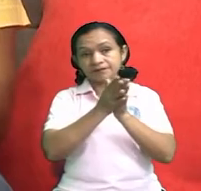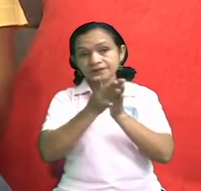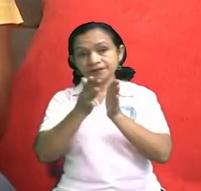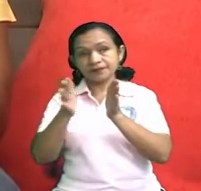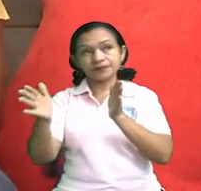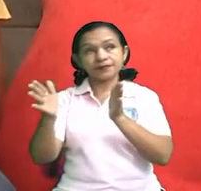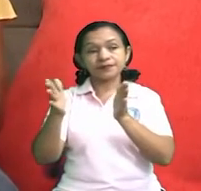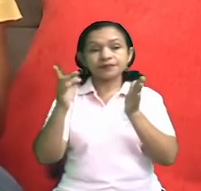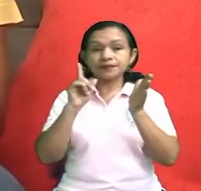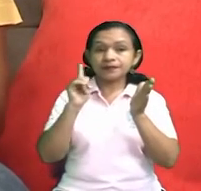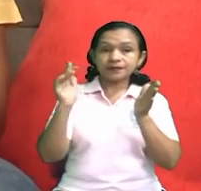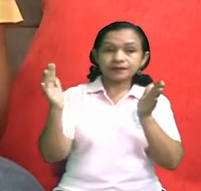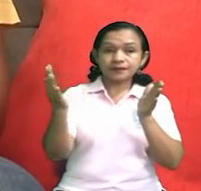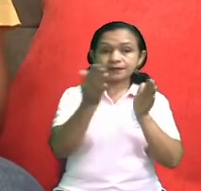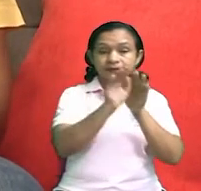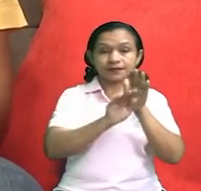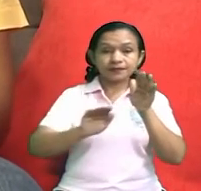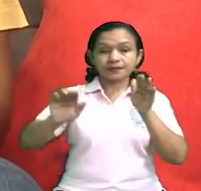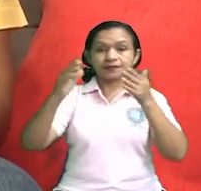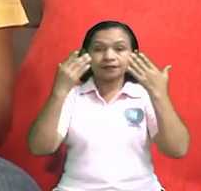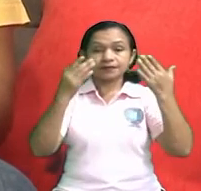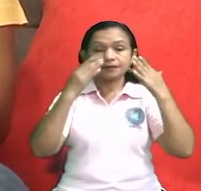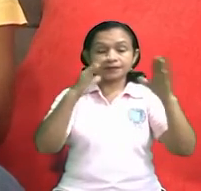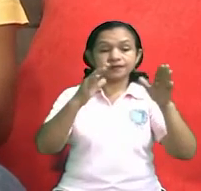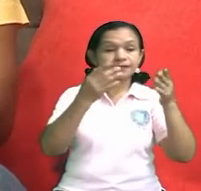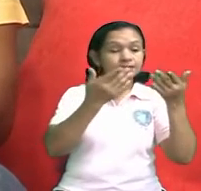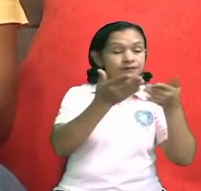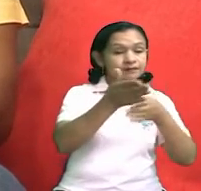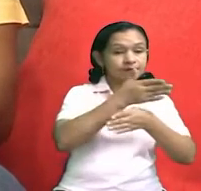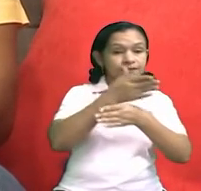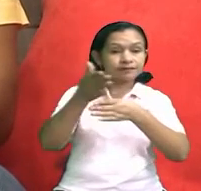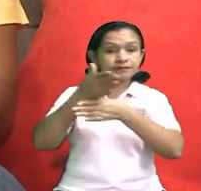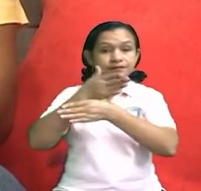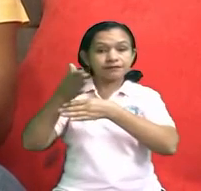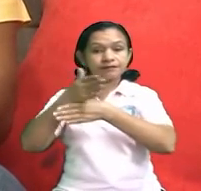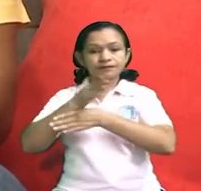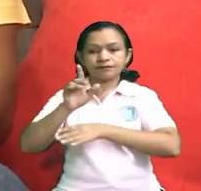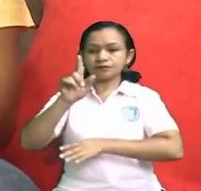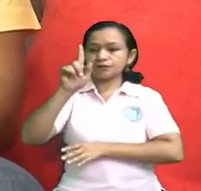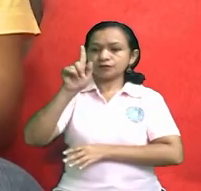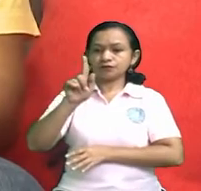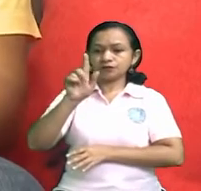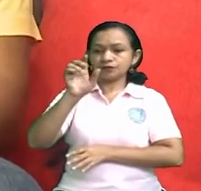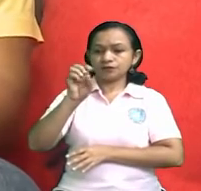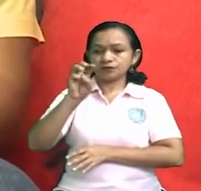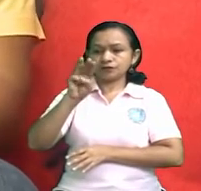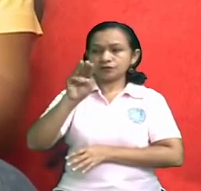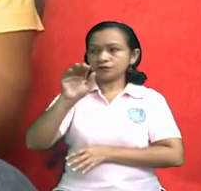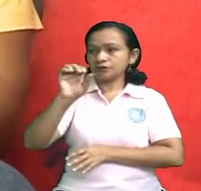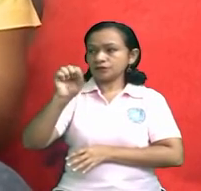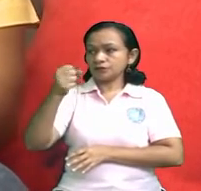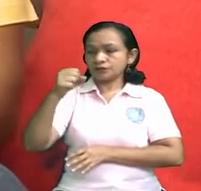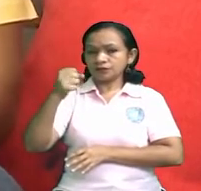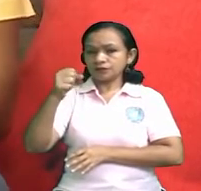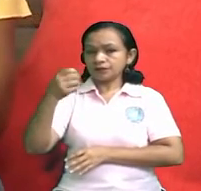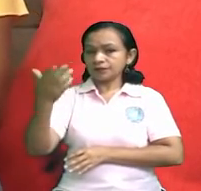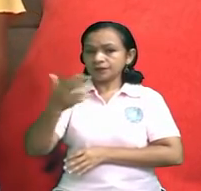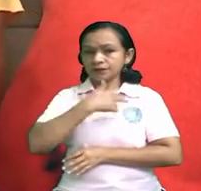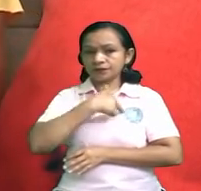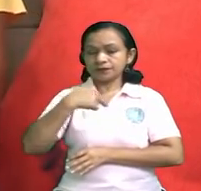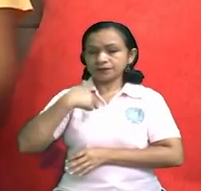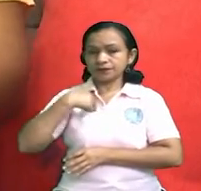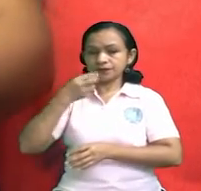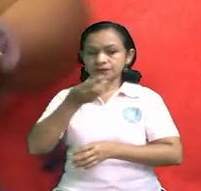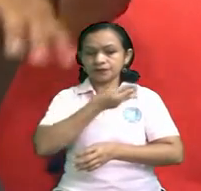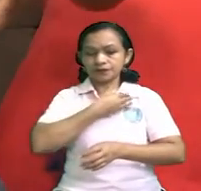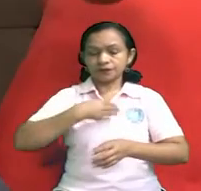que recoge muchísimos más testimonios, incluido el discurso del comandante Tomás. Entender un poquito lo que significa el trabajo que realiza